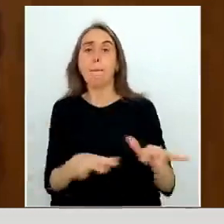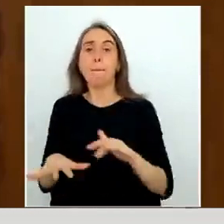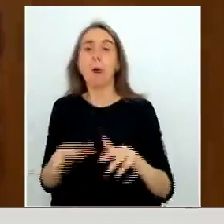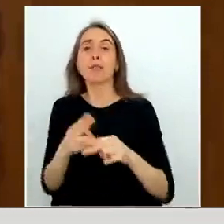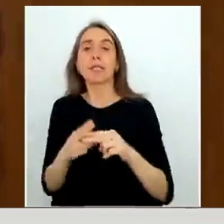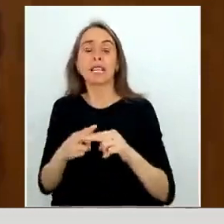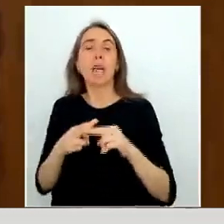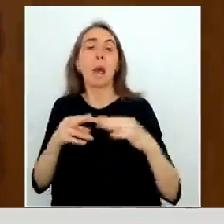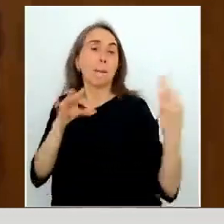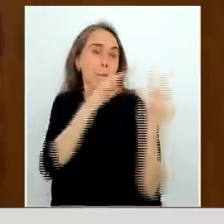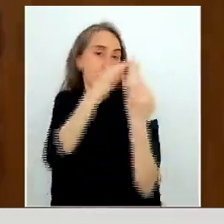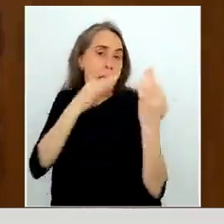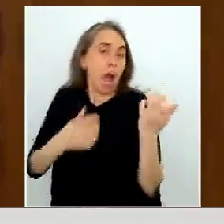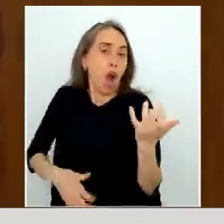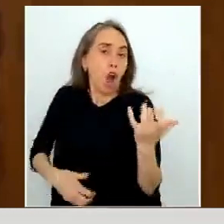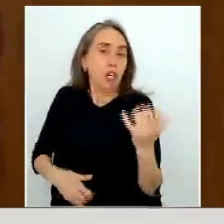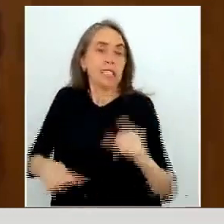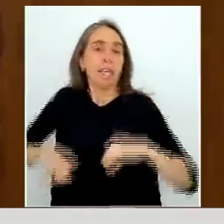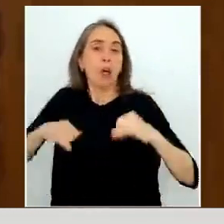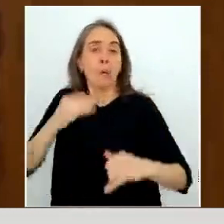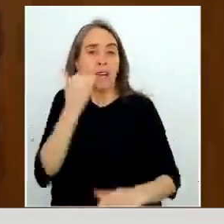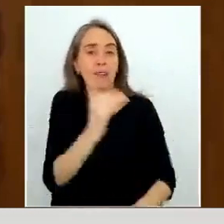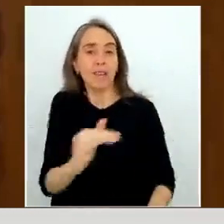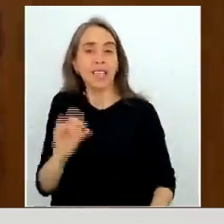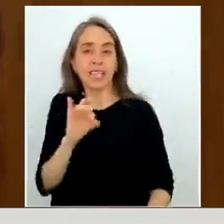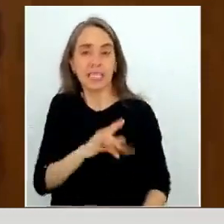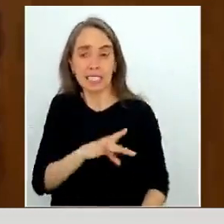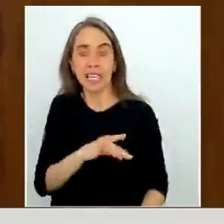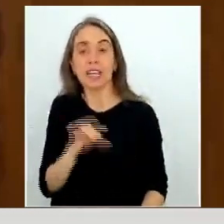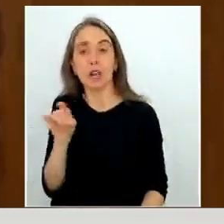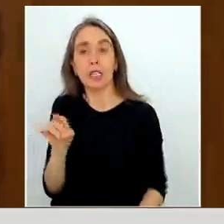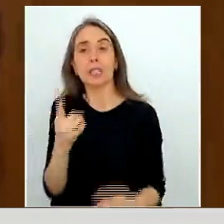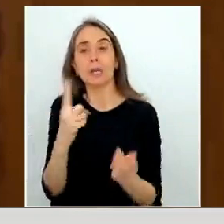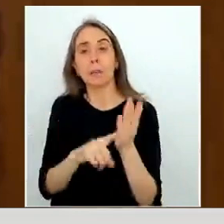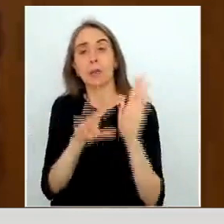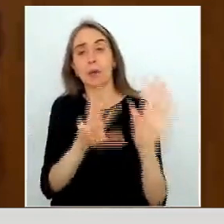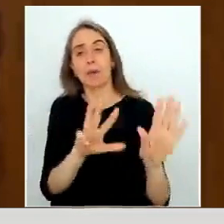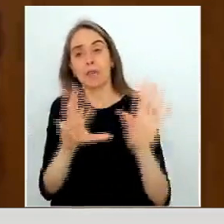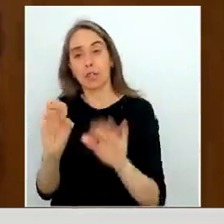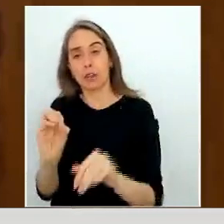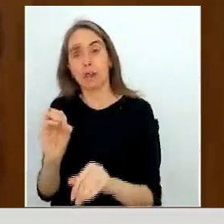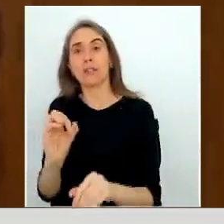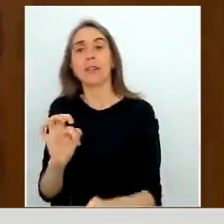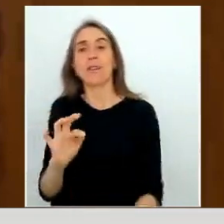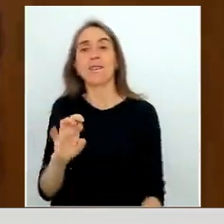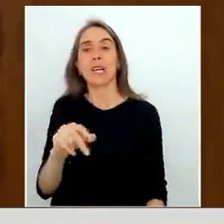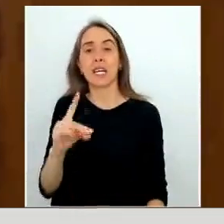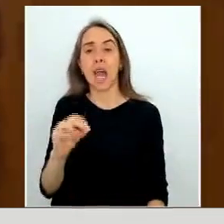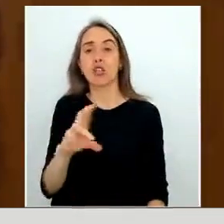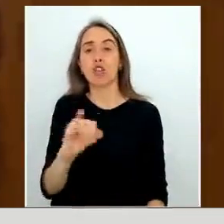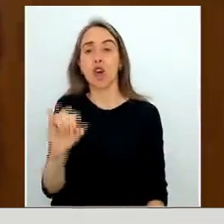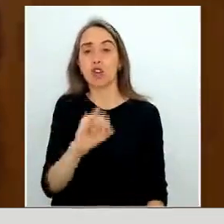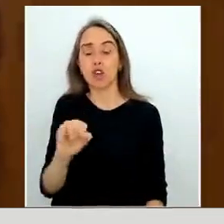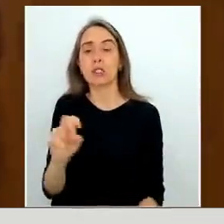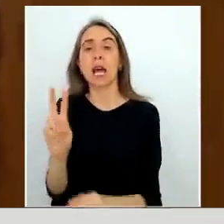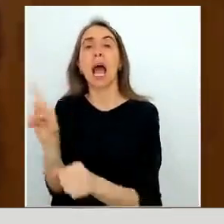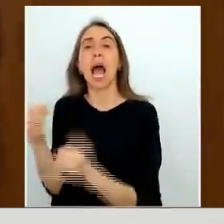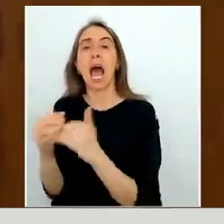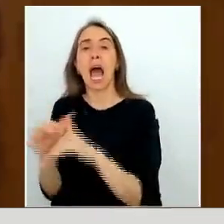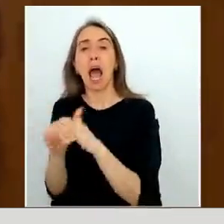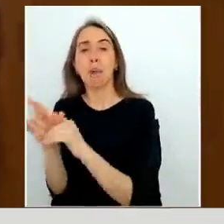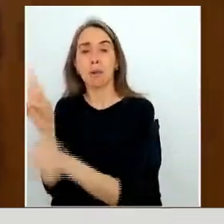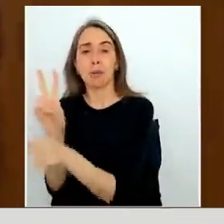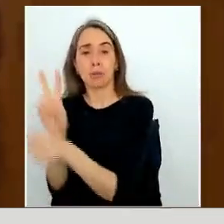de chile esta iniciativa fue reimpulso por Fernando Rosas amigo de Jorge peñ gén tras un viaje al maestro